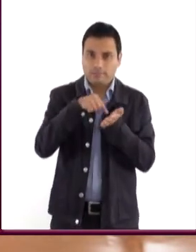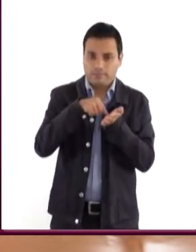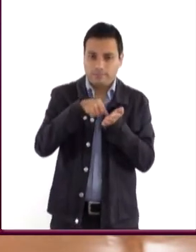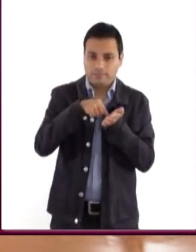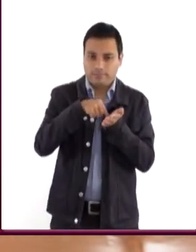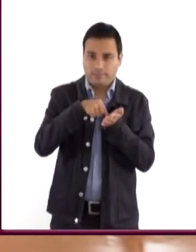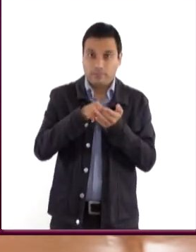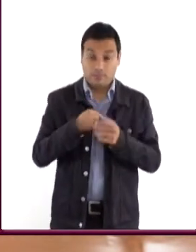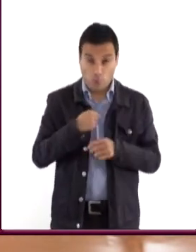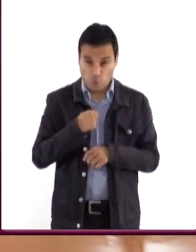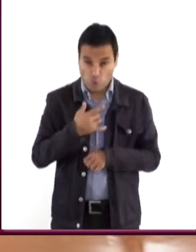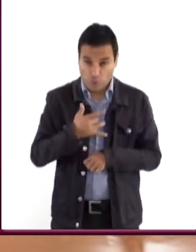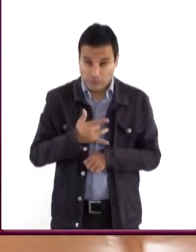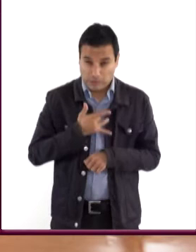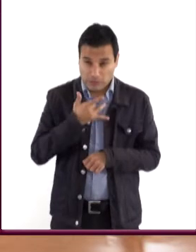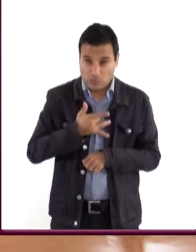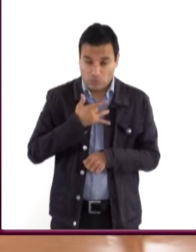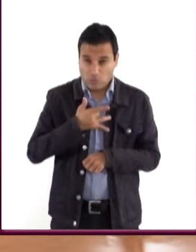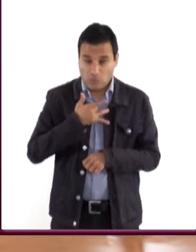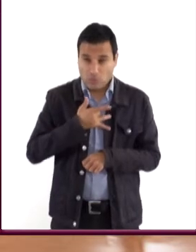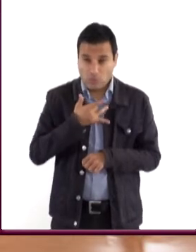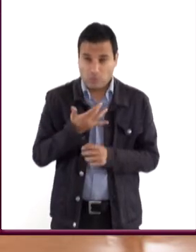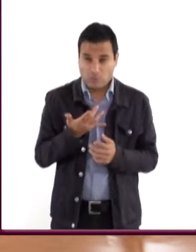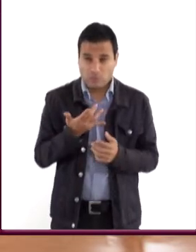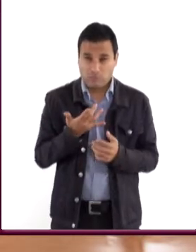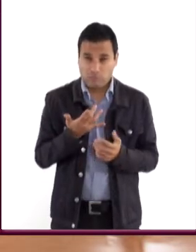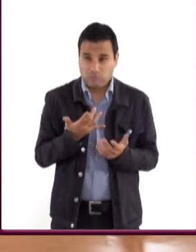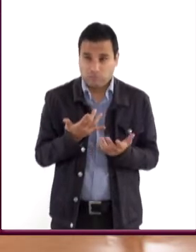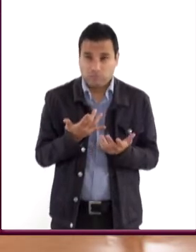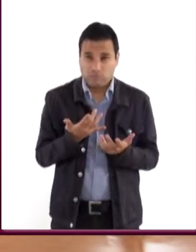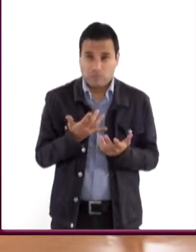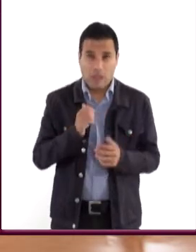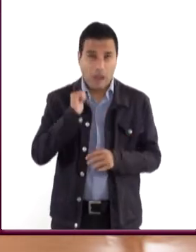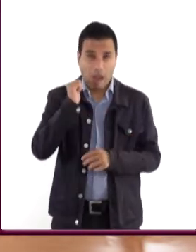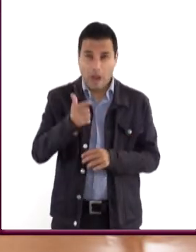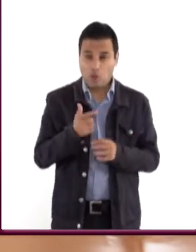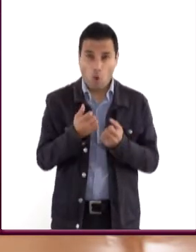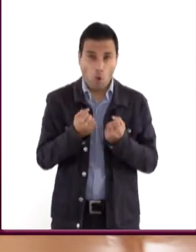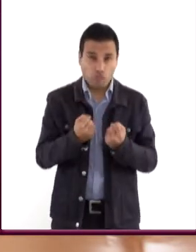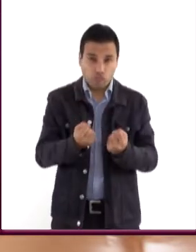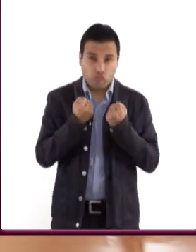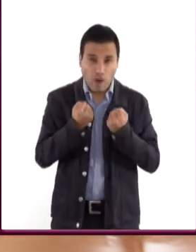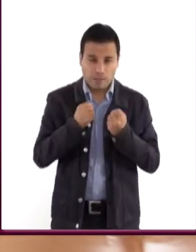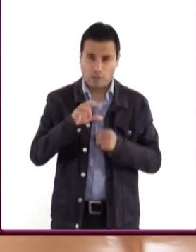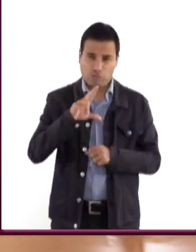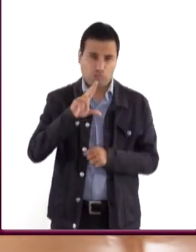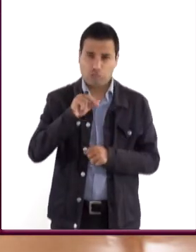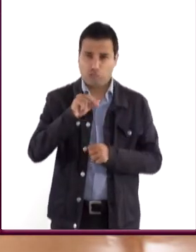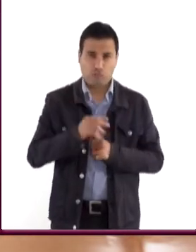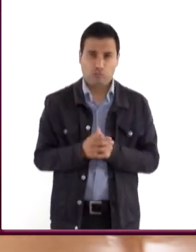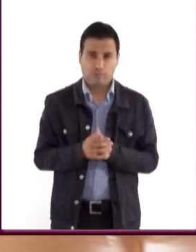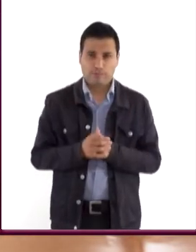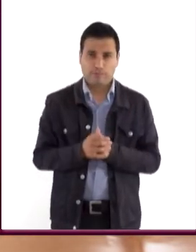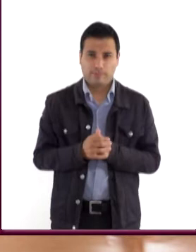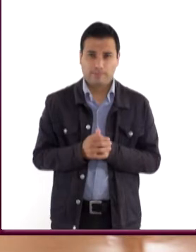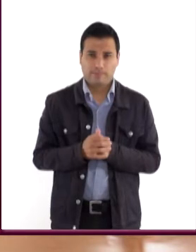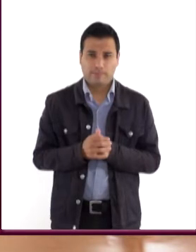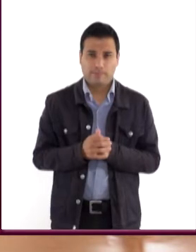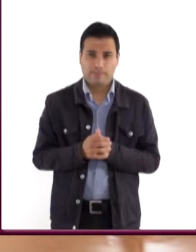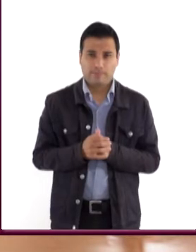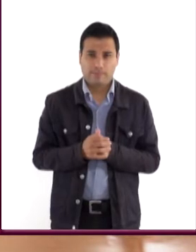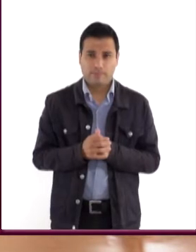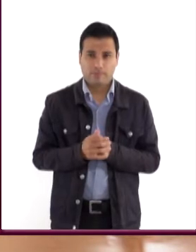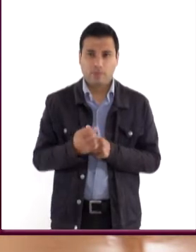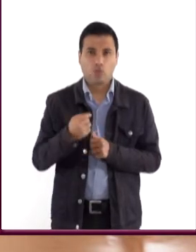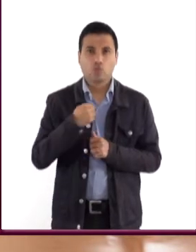no siento, digamos, una fuerza o no me duele. Si yo agarro un alfiler